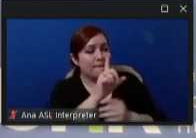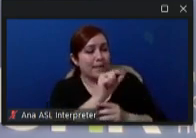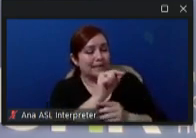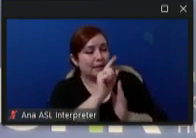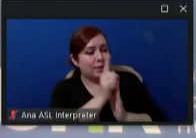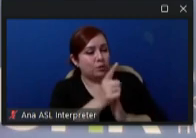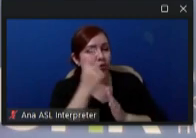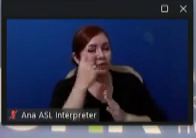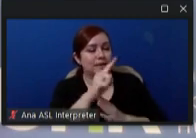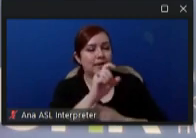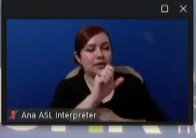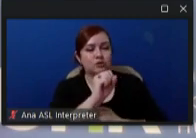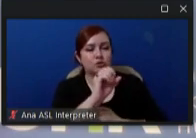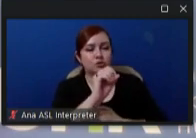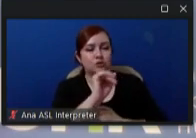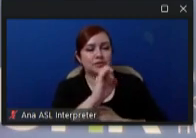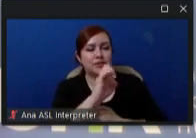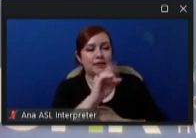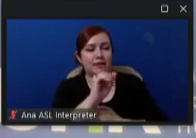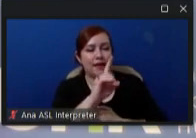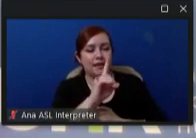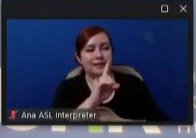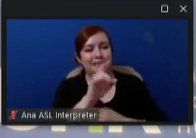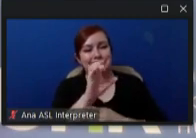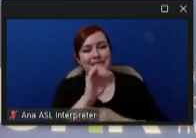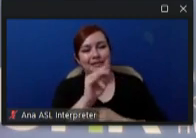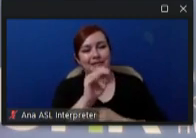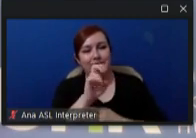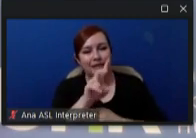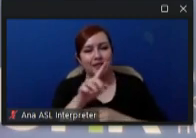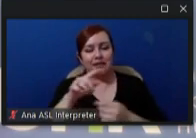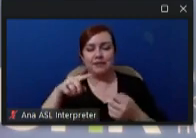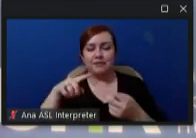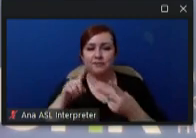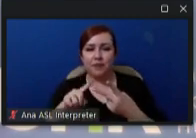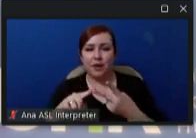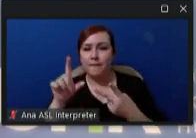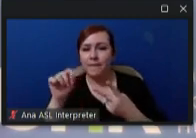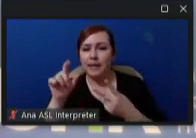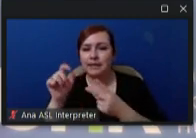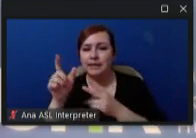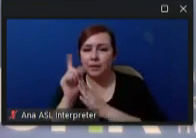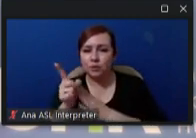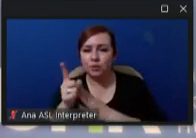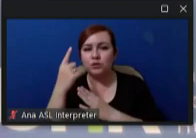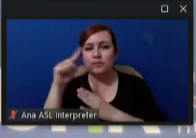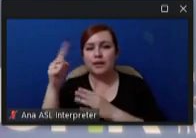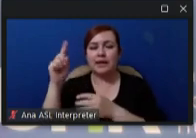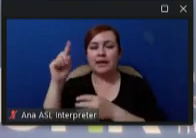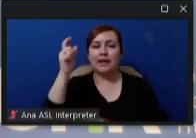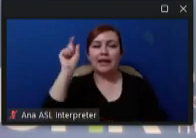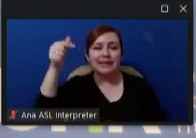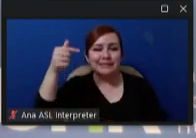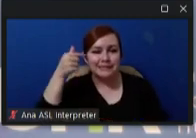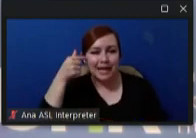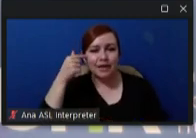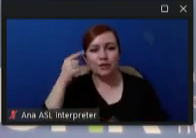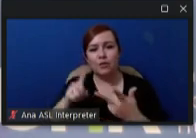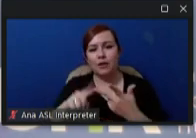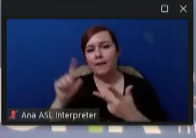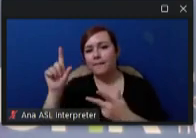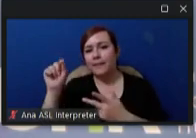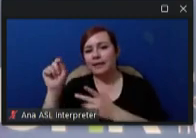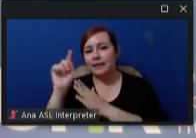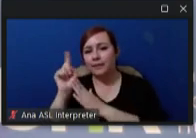Estado, 20 minutos también para nosotros poder intervenir y poder tener algunas precisiones más,